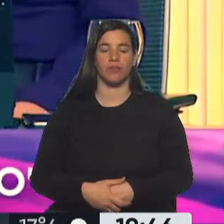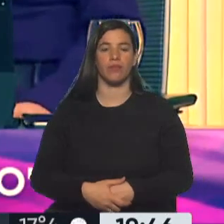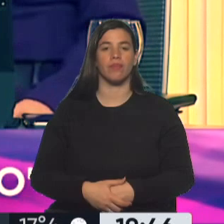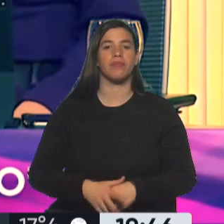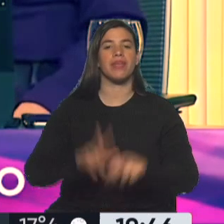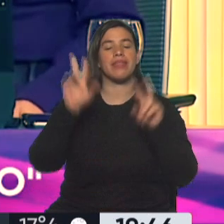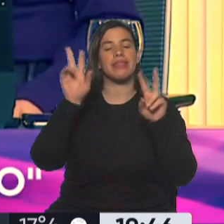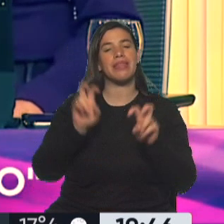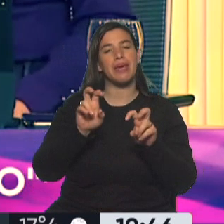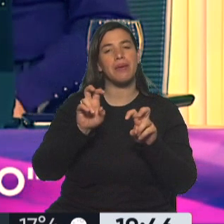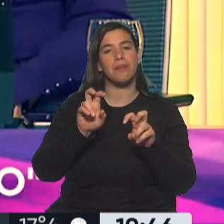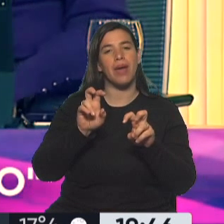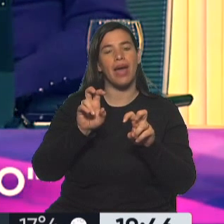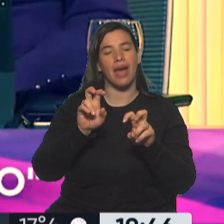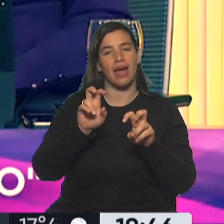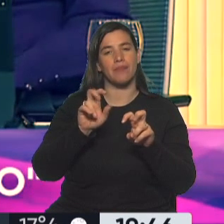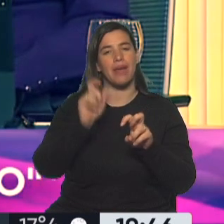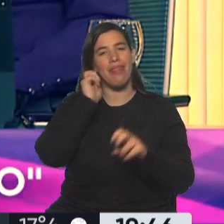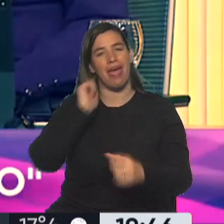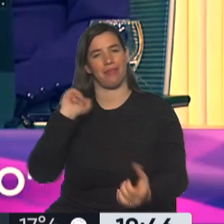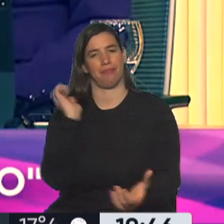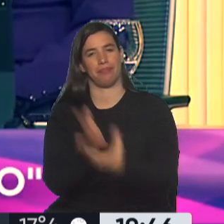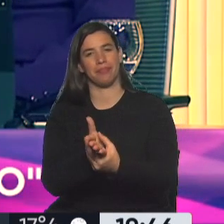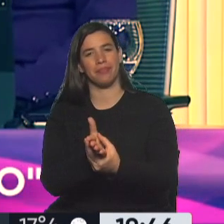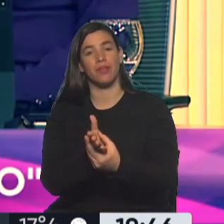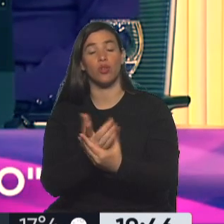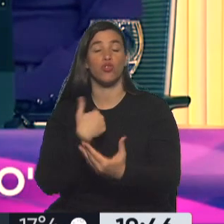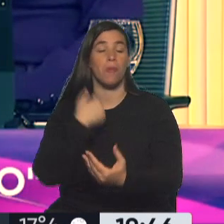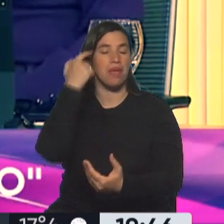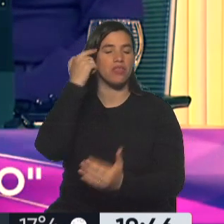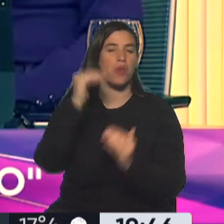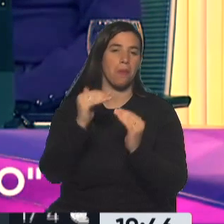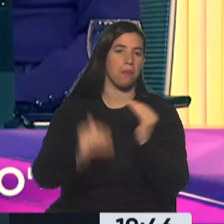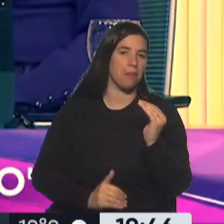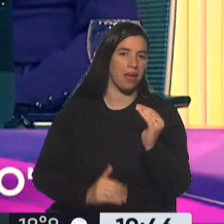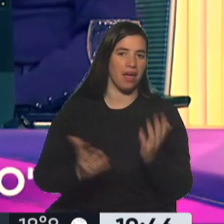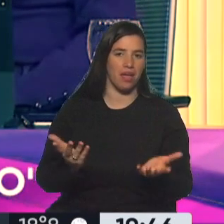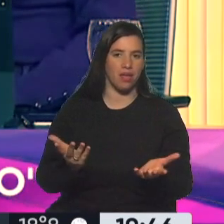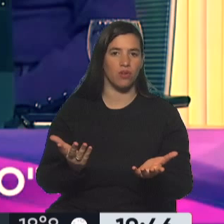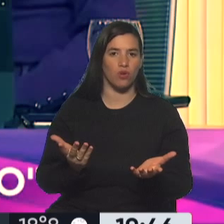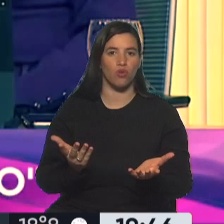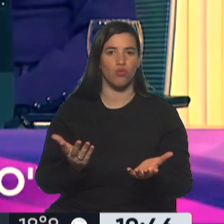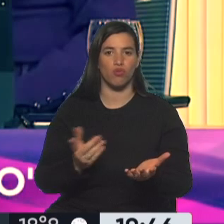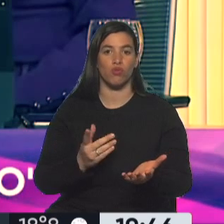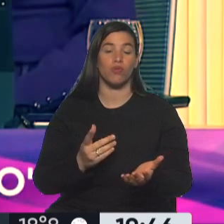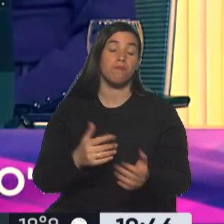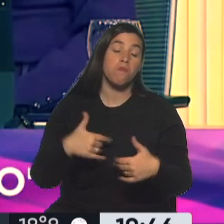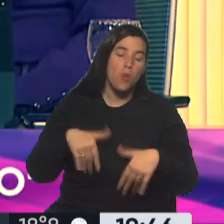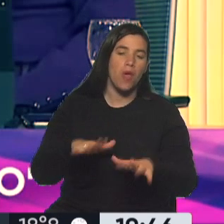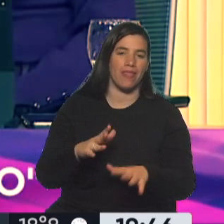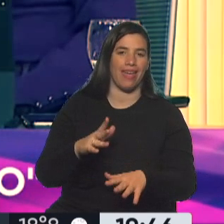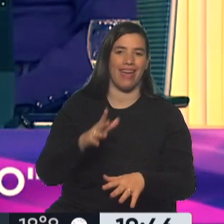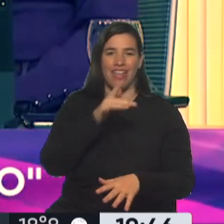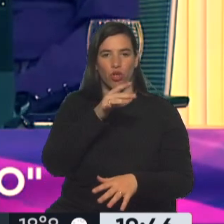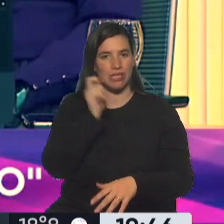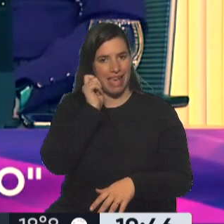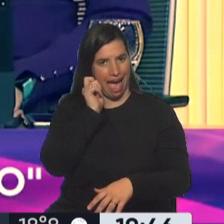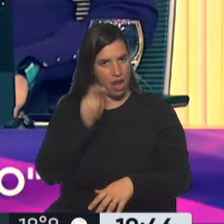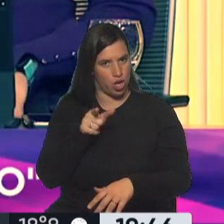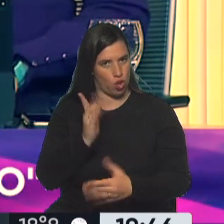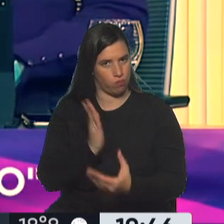Por ejemplo, porque en el mientras tanto... Yo tengo una más del fondo. Decías, el fondo pide esto, pide aquello,